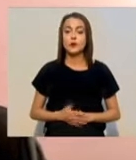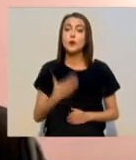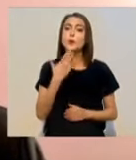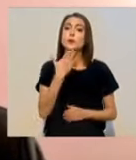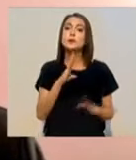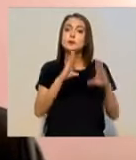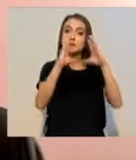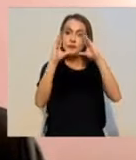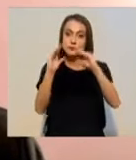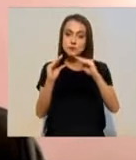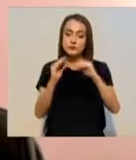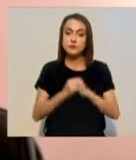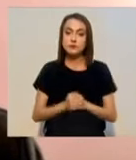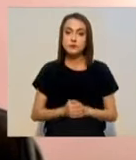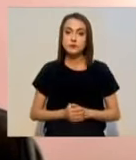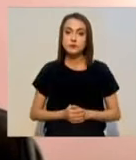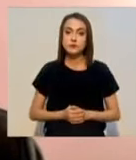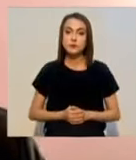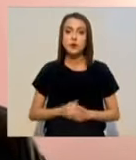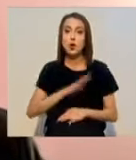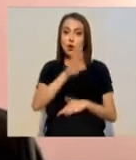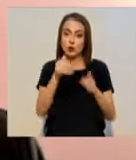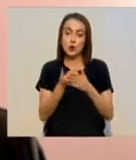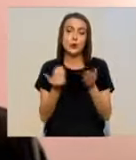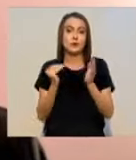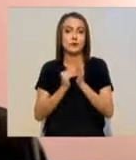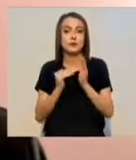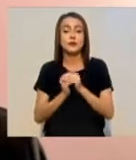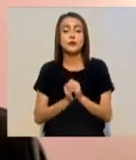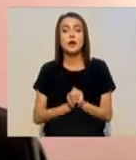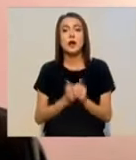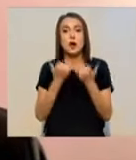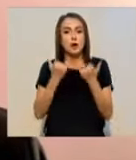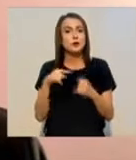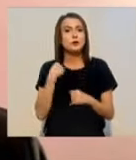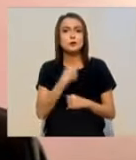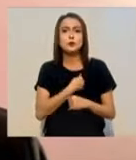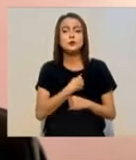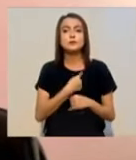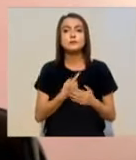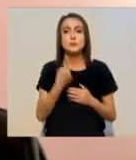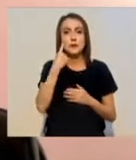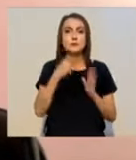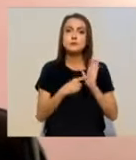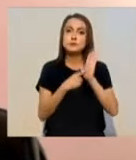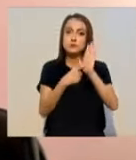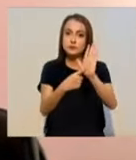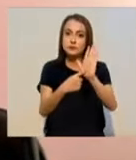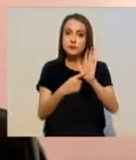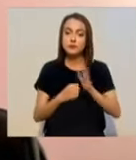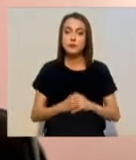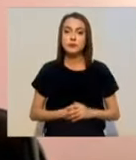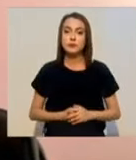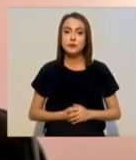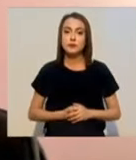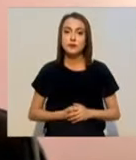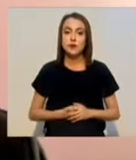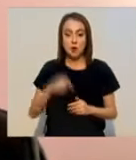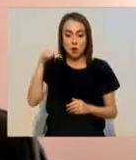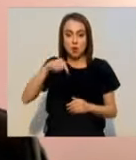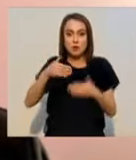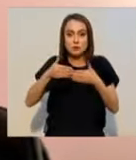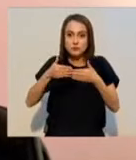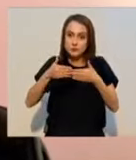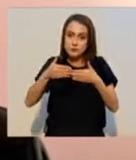Muy buenas tardes a todos de nuevo. Lo que vamos a ver ahora es que a partir de